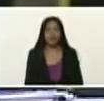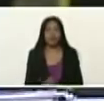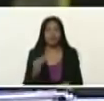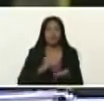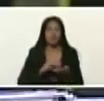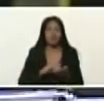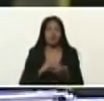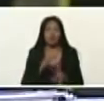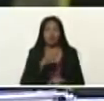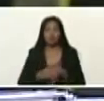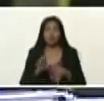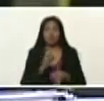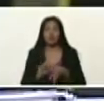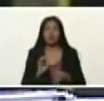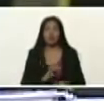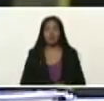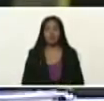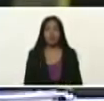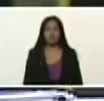el petro